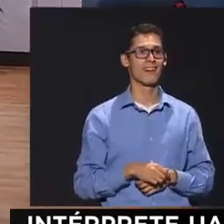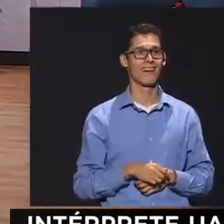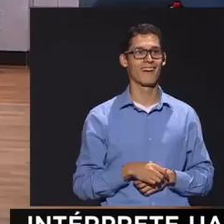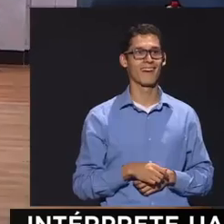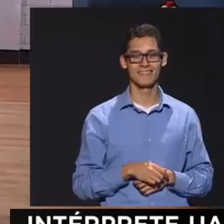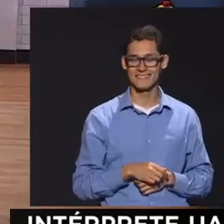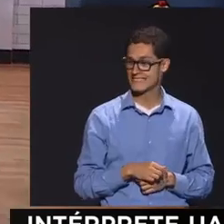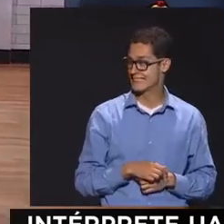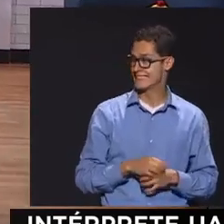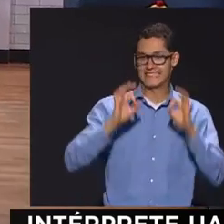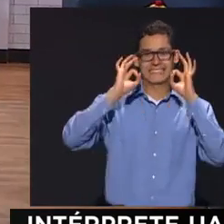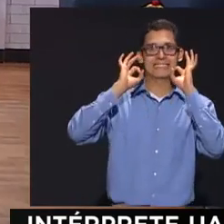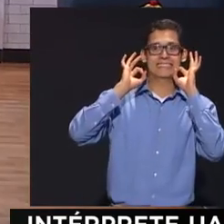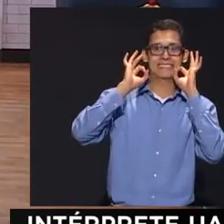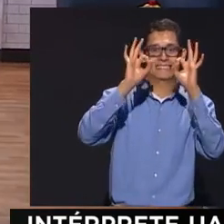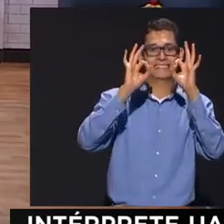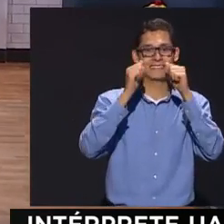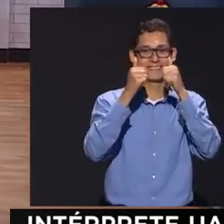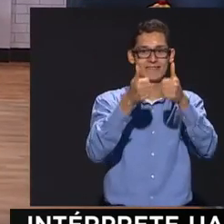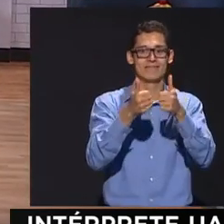muy bien excelente